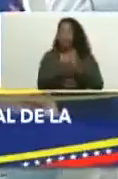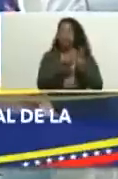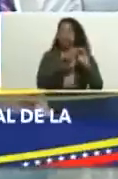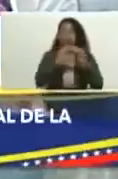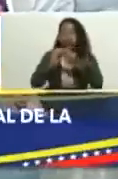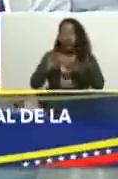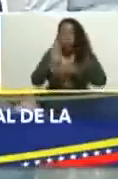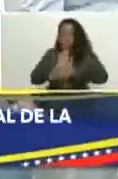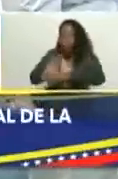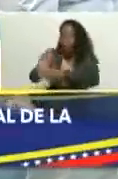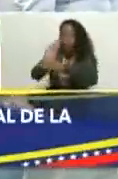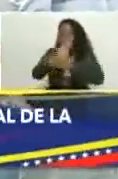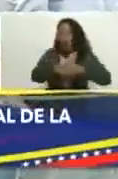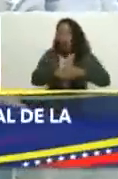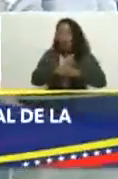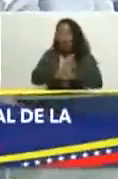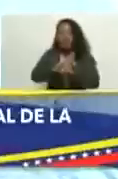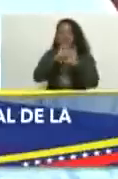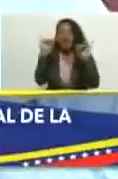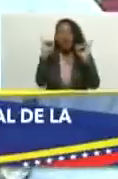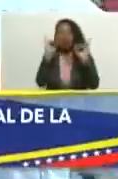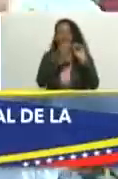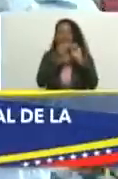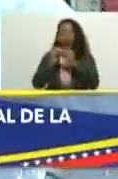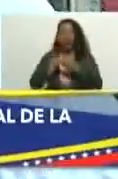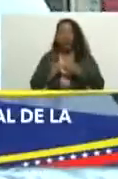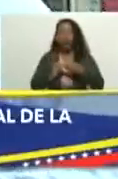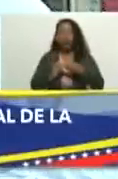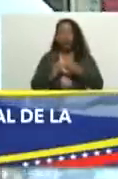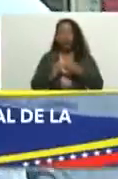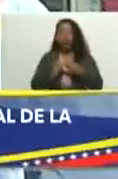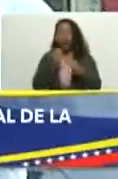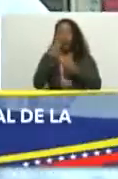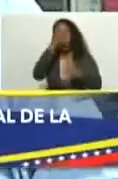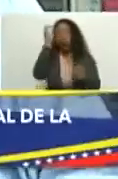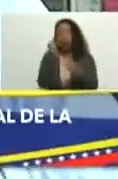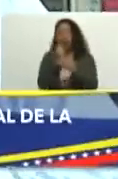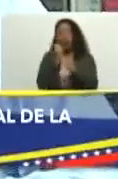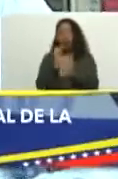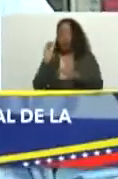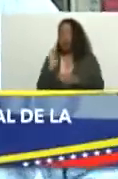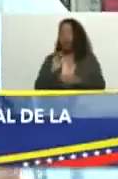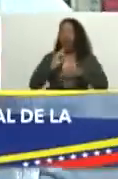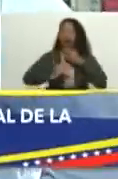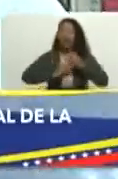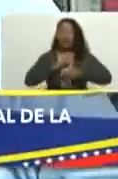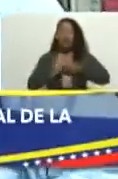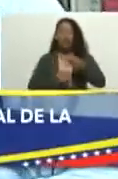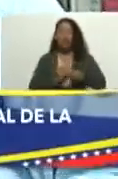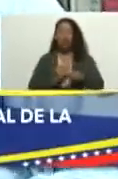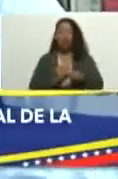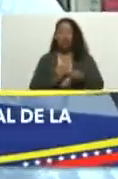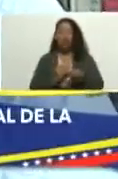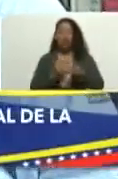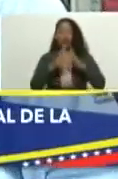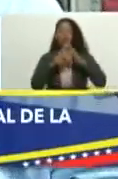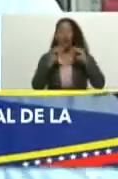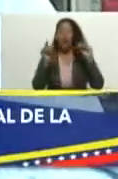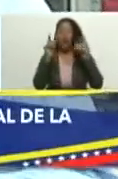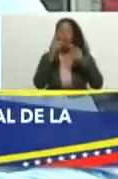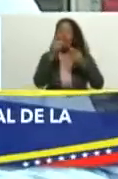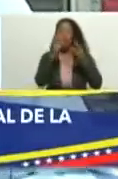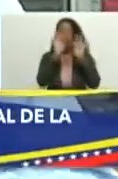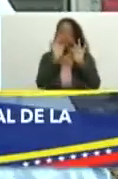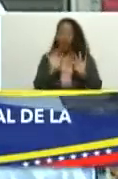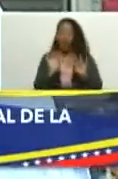tratamiento térmico final. Es así como los trabajadores hemos venido desarrollando todo tipo de acciones para mantener en